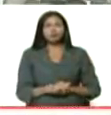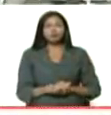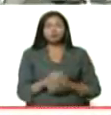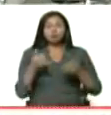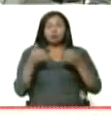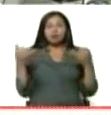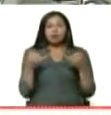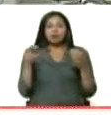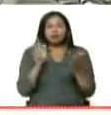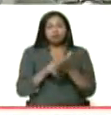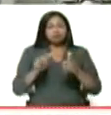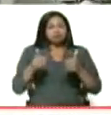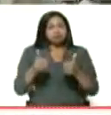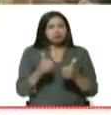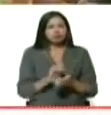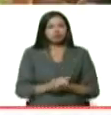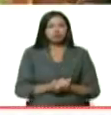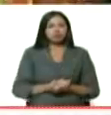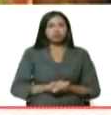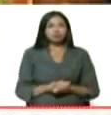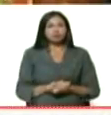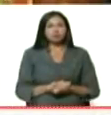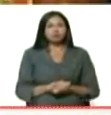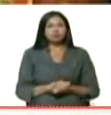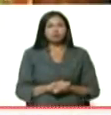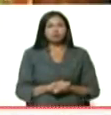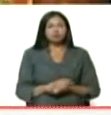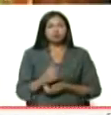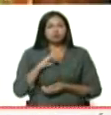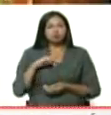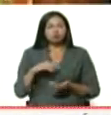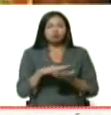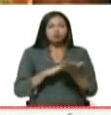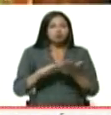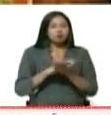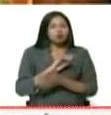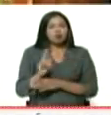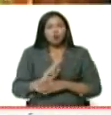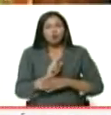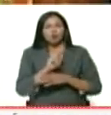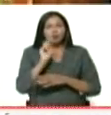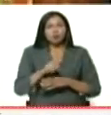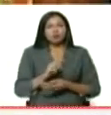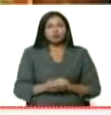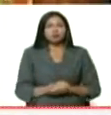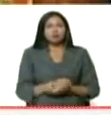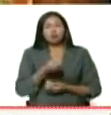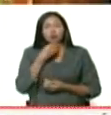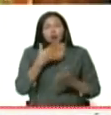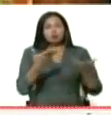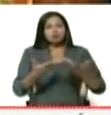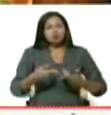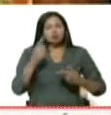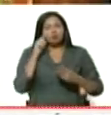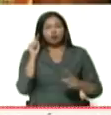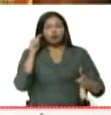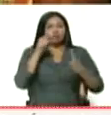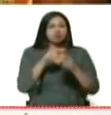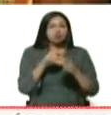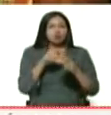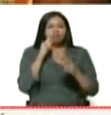línea correcta que hemos ratificado y que, bueno, ha recibido orientaciones